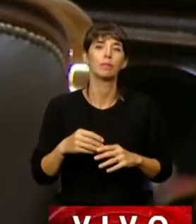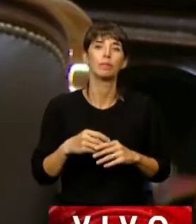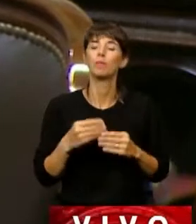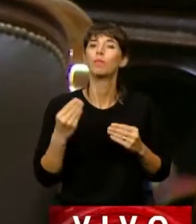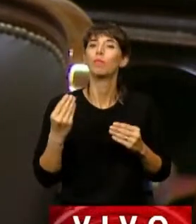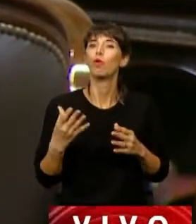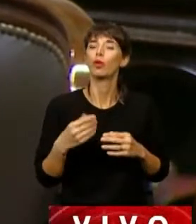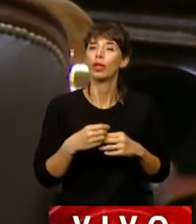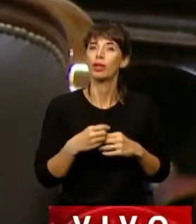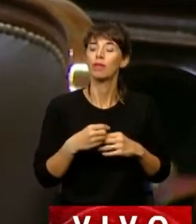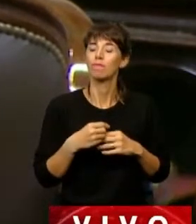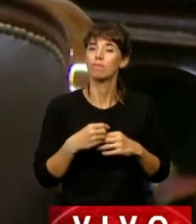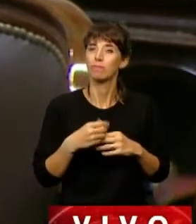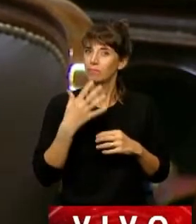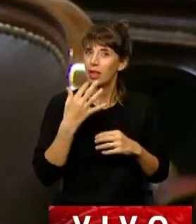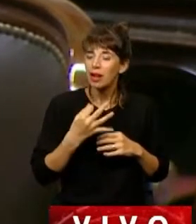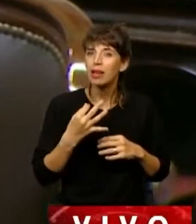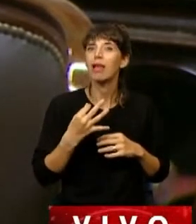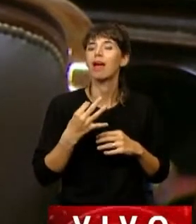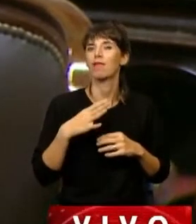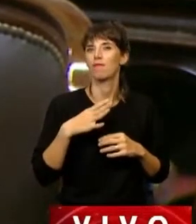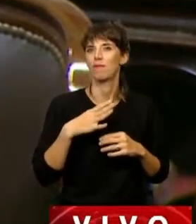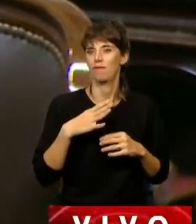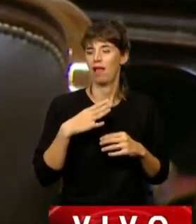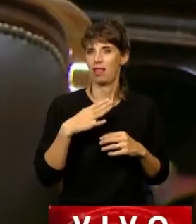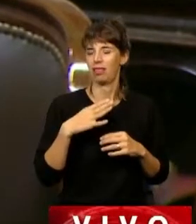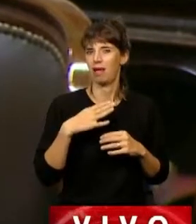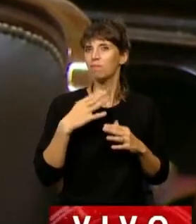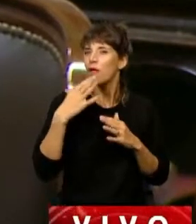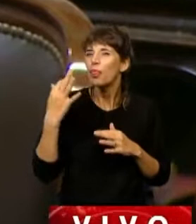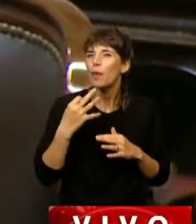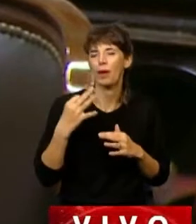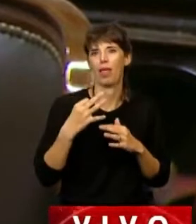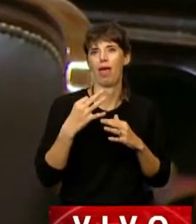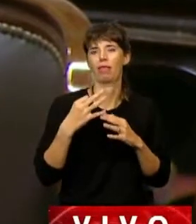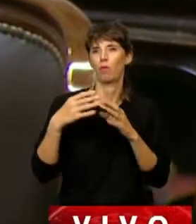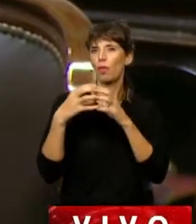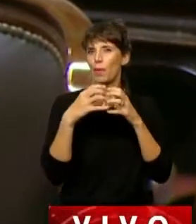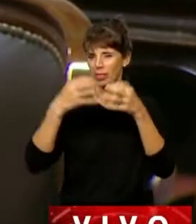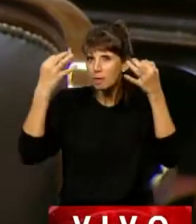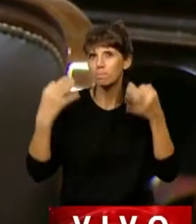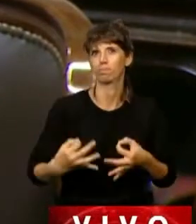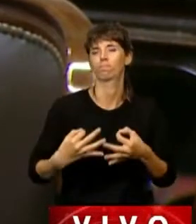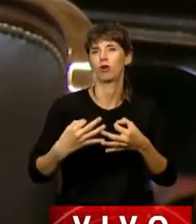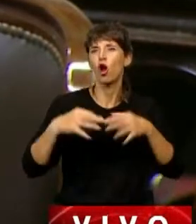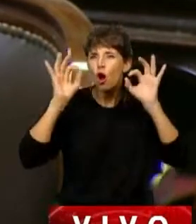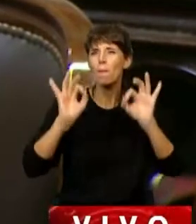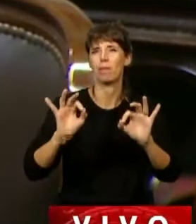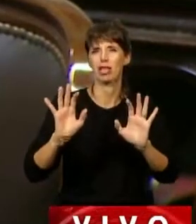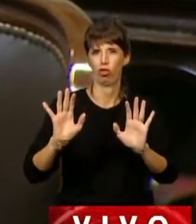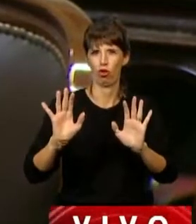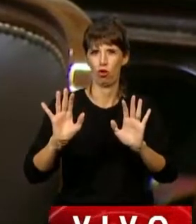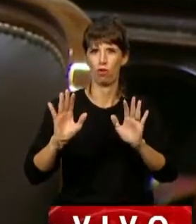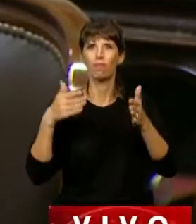dando la posibilidad de poder tener un debate profundo, integral, sin